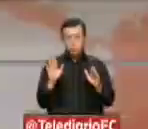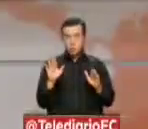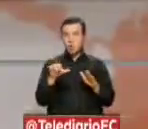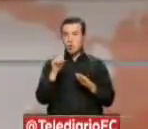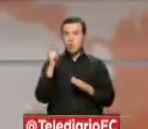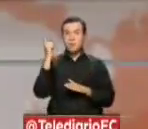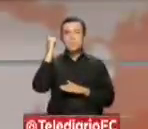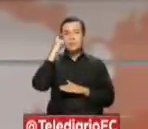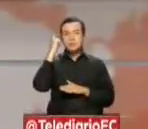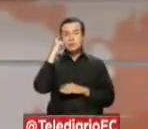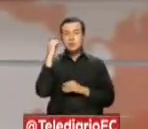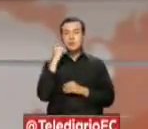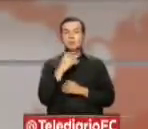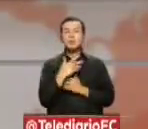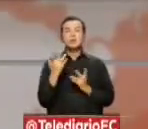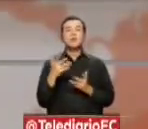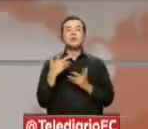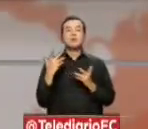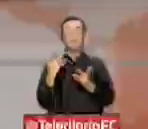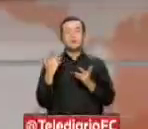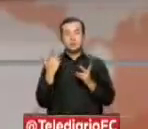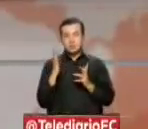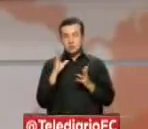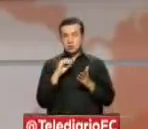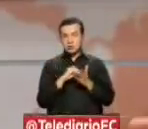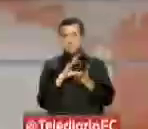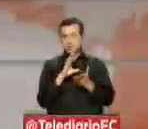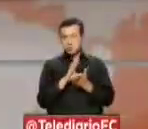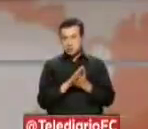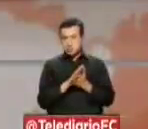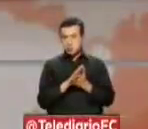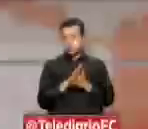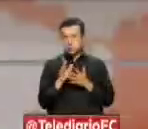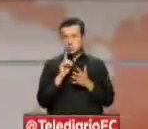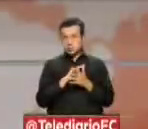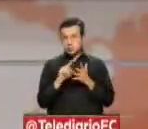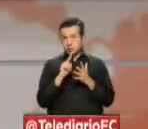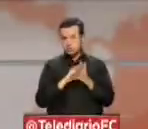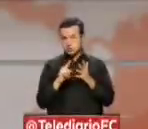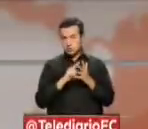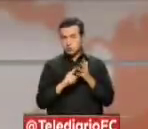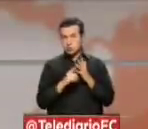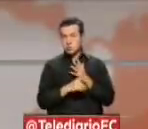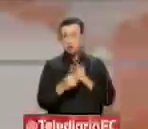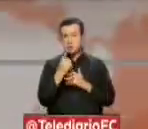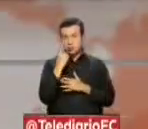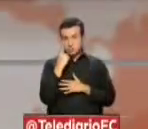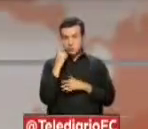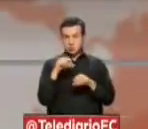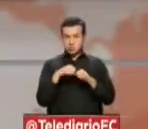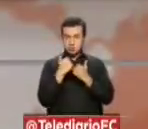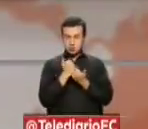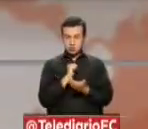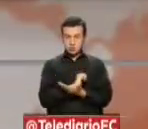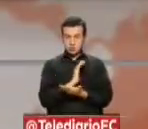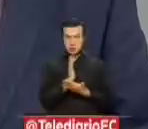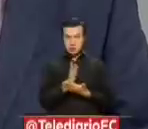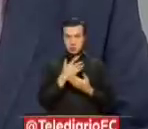de pensamiento que están contenidas en la plural forma de manifestación de la Asamblea.